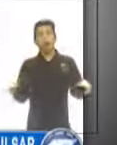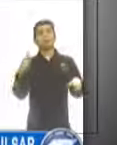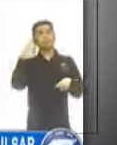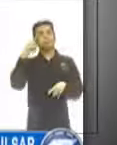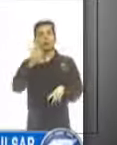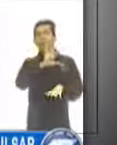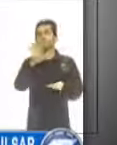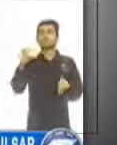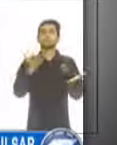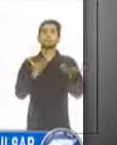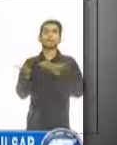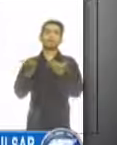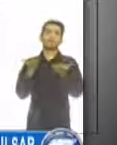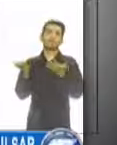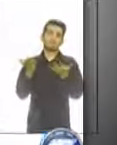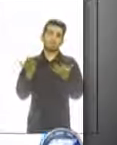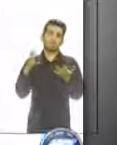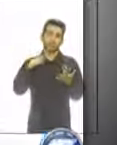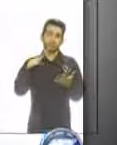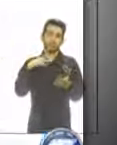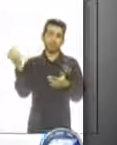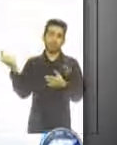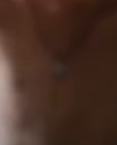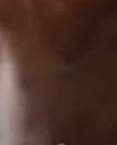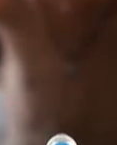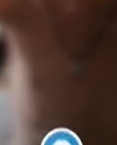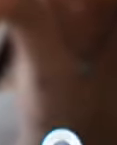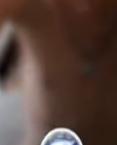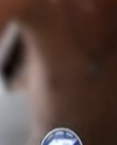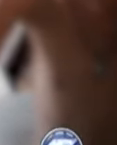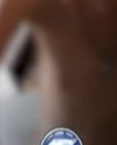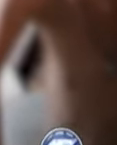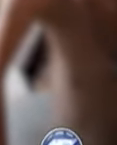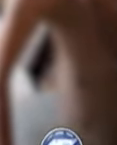institución, concluye el documento.